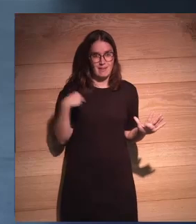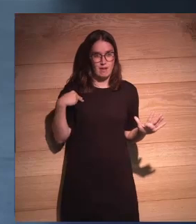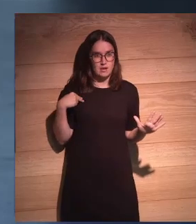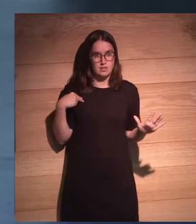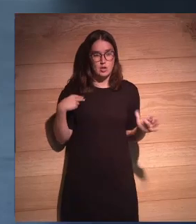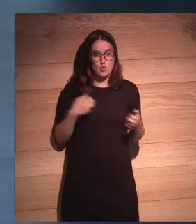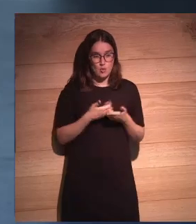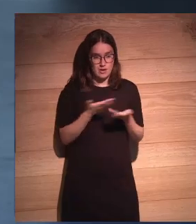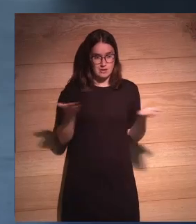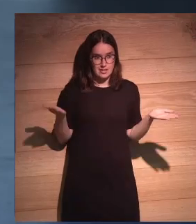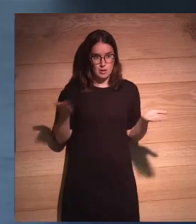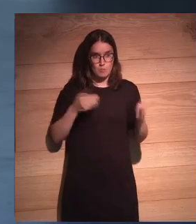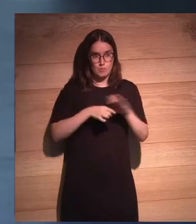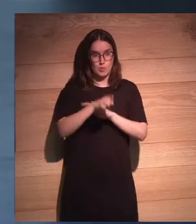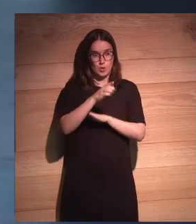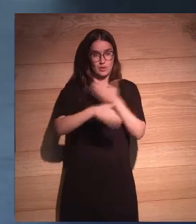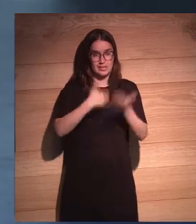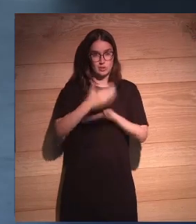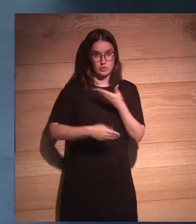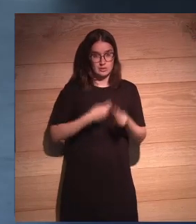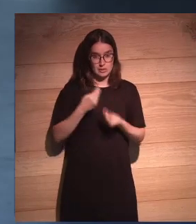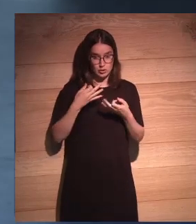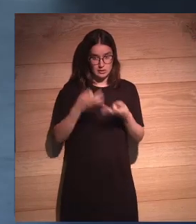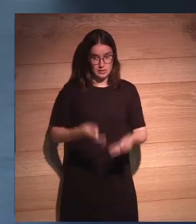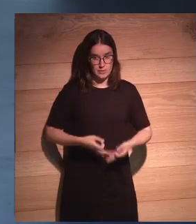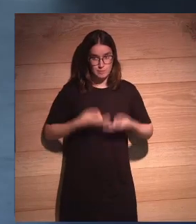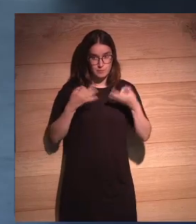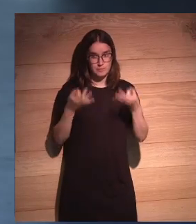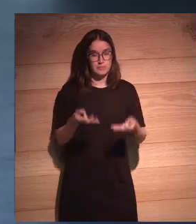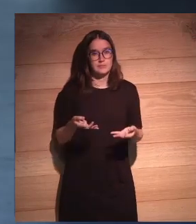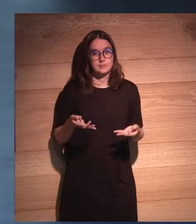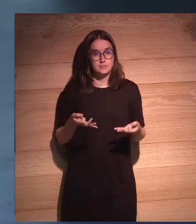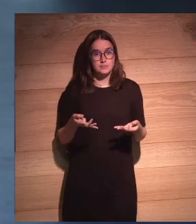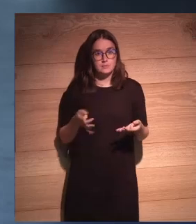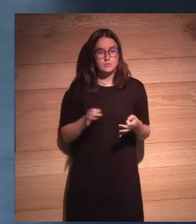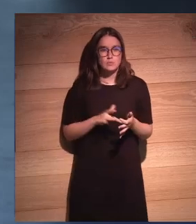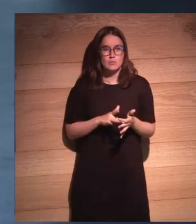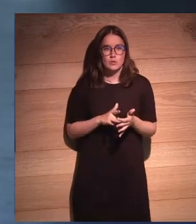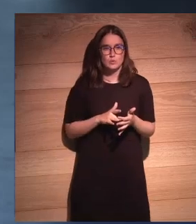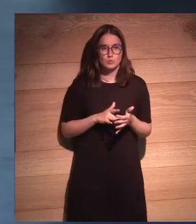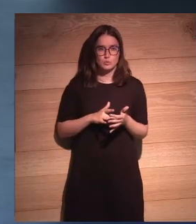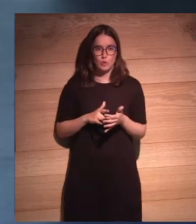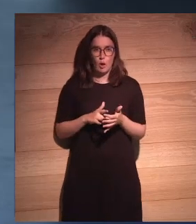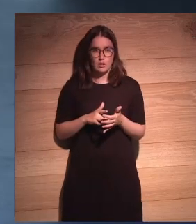globalmente, cualquier progreso que se ha hecho desde siempre ha tenido